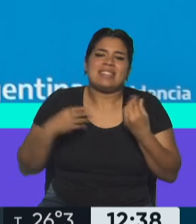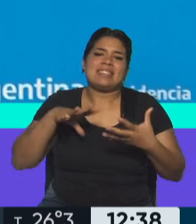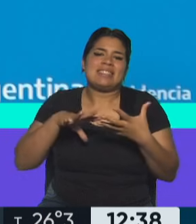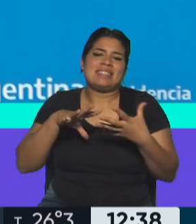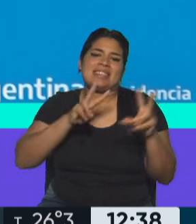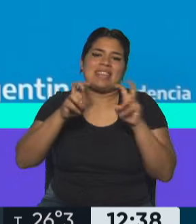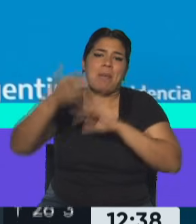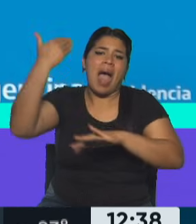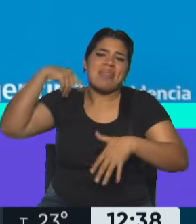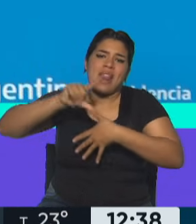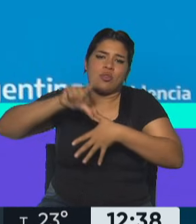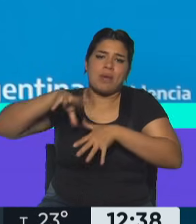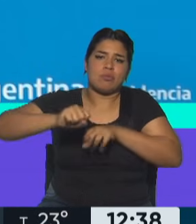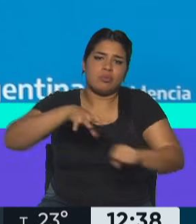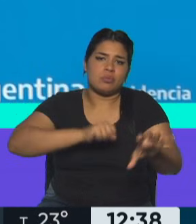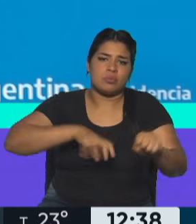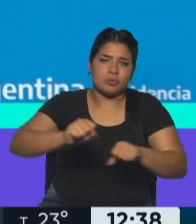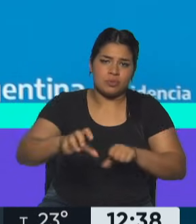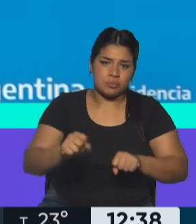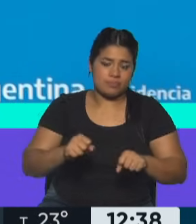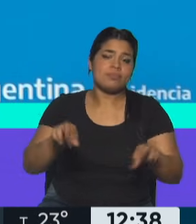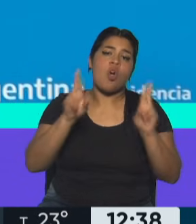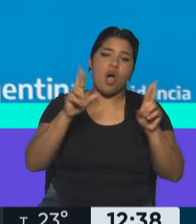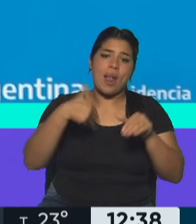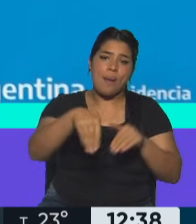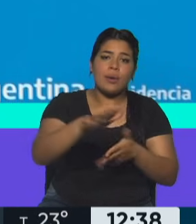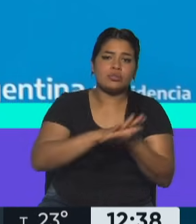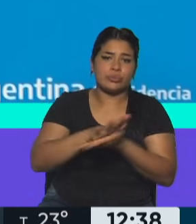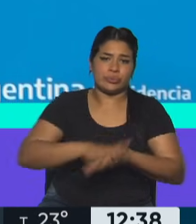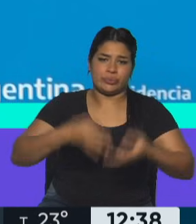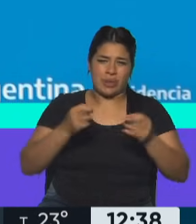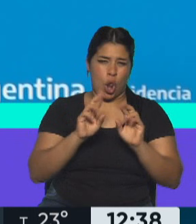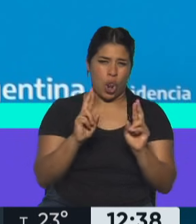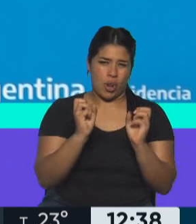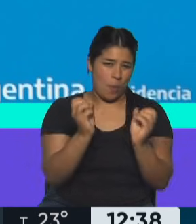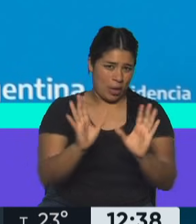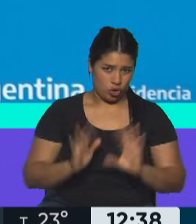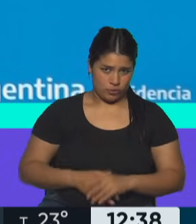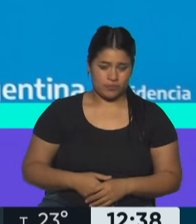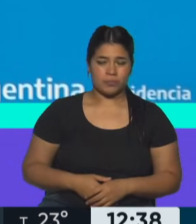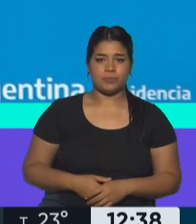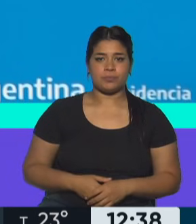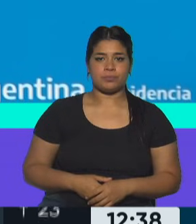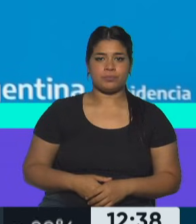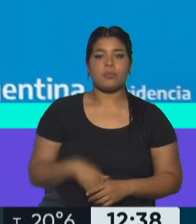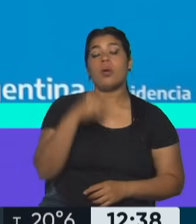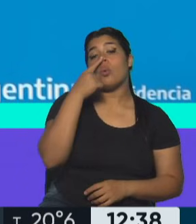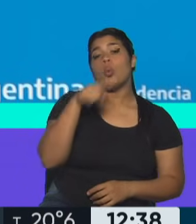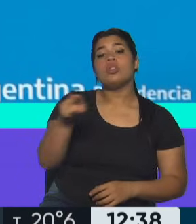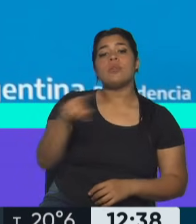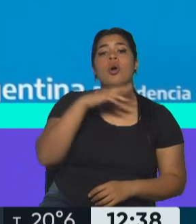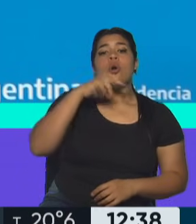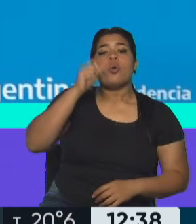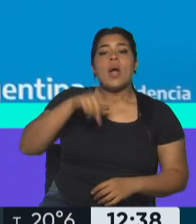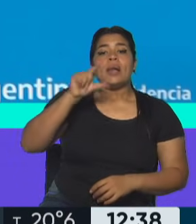nuestra Latinoamérica y que esperamos poder llevarlo adelante y resolverlo de la mejor manera posible. Gracias. Por último,